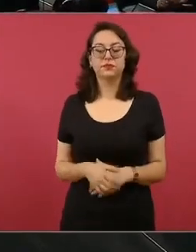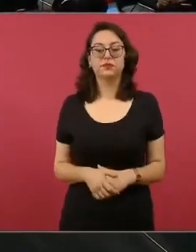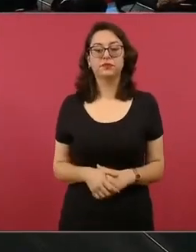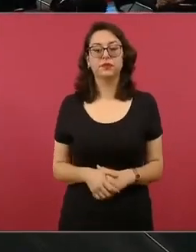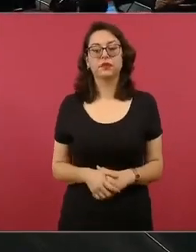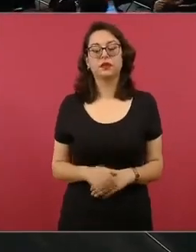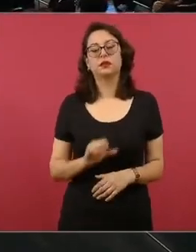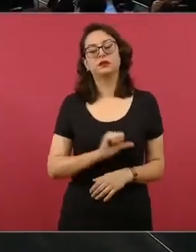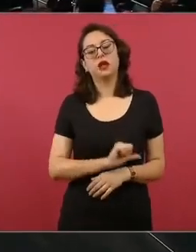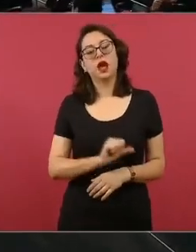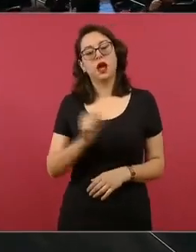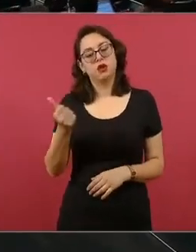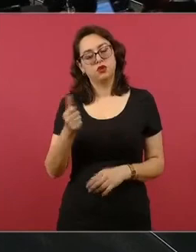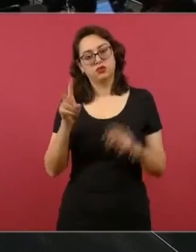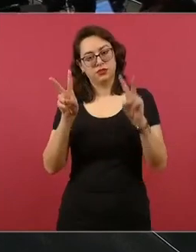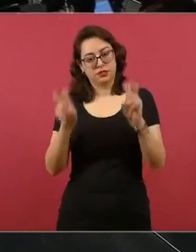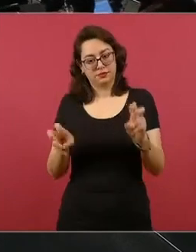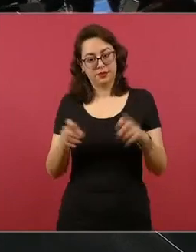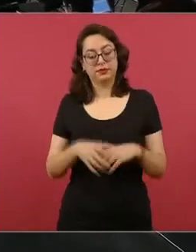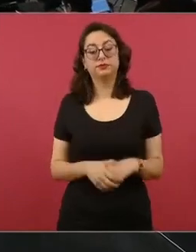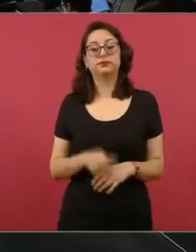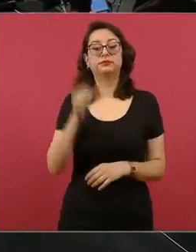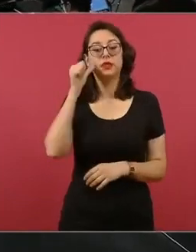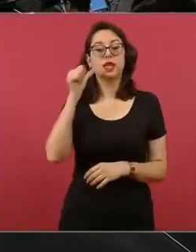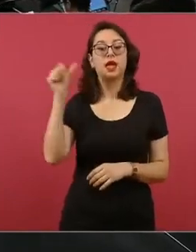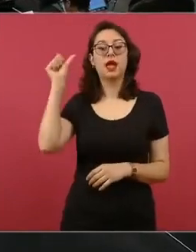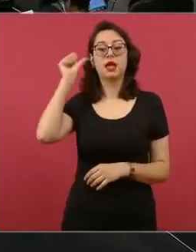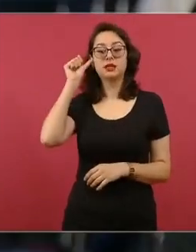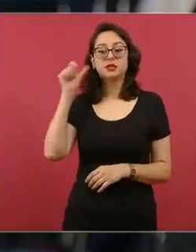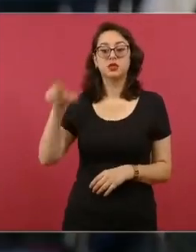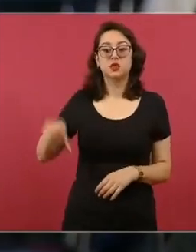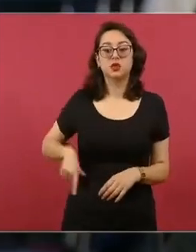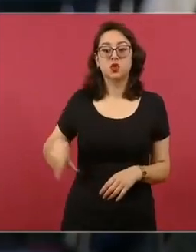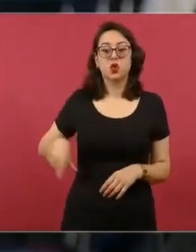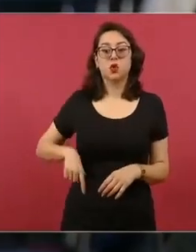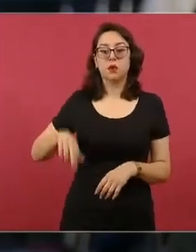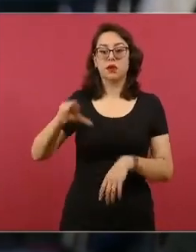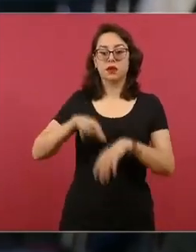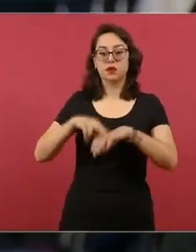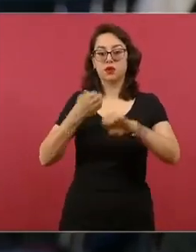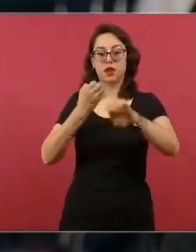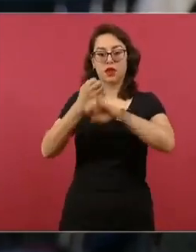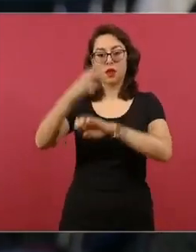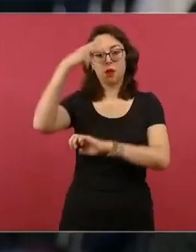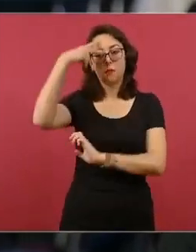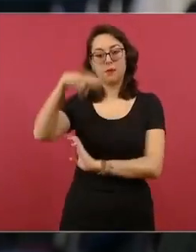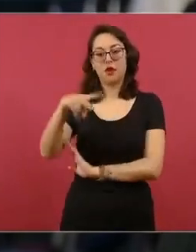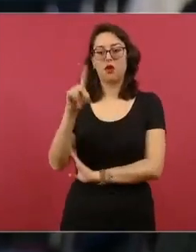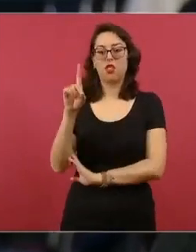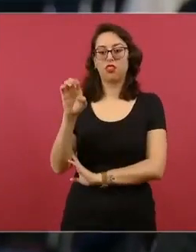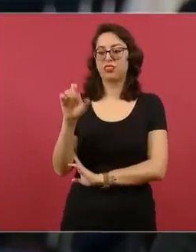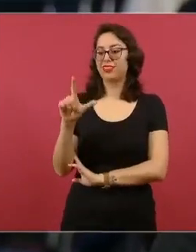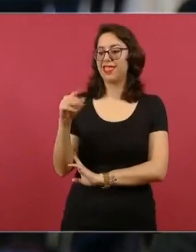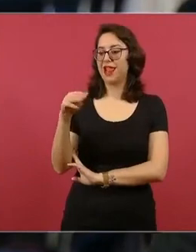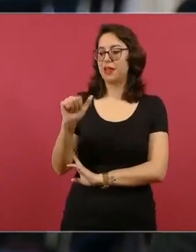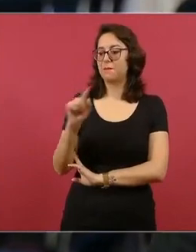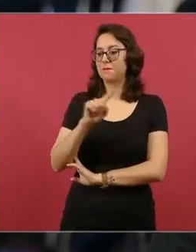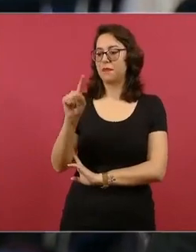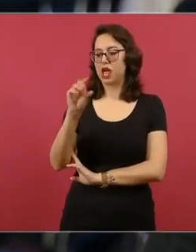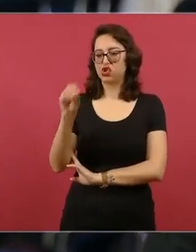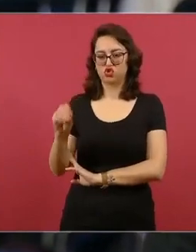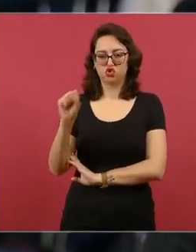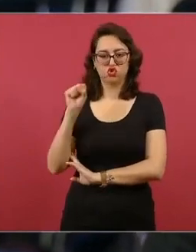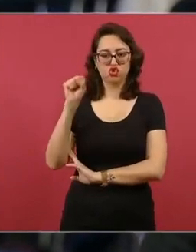tuvo una reunión con Del Mazo. No sé si nos pudiera comentar